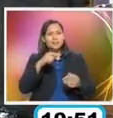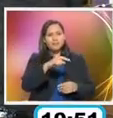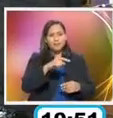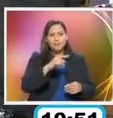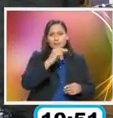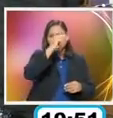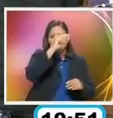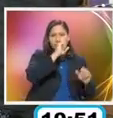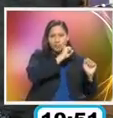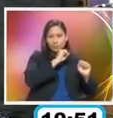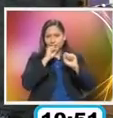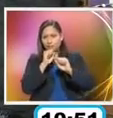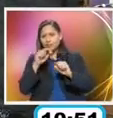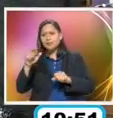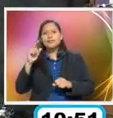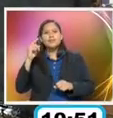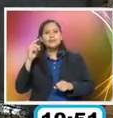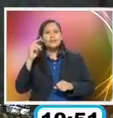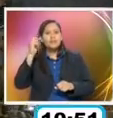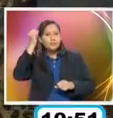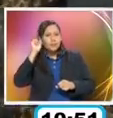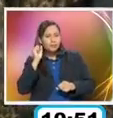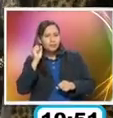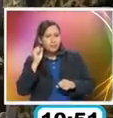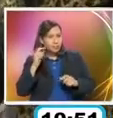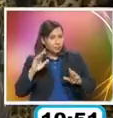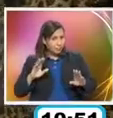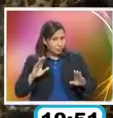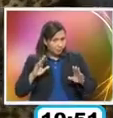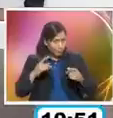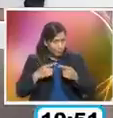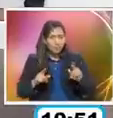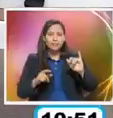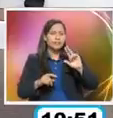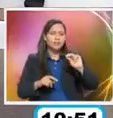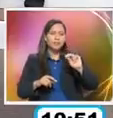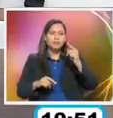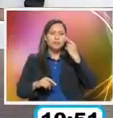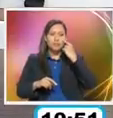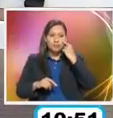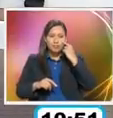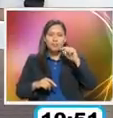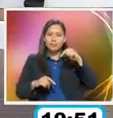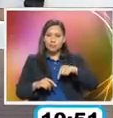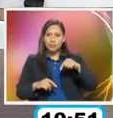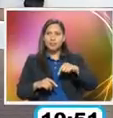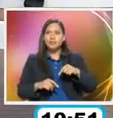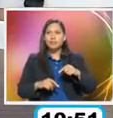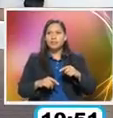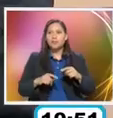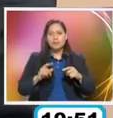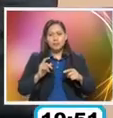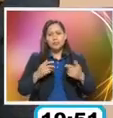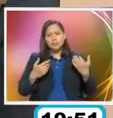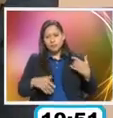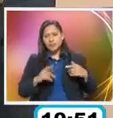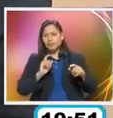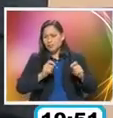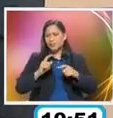esta norteño banda y el sonido sinaloense? ¿Hay alguna característica? No, fíjate que pues aquí son otros